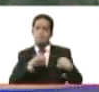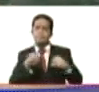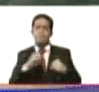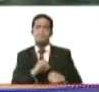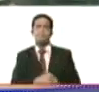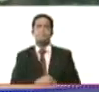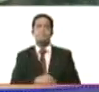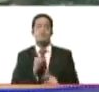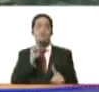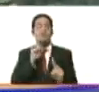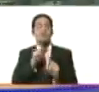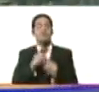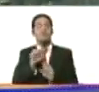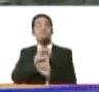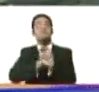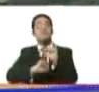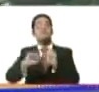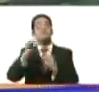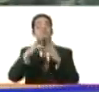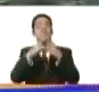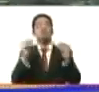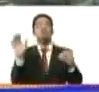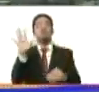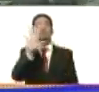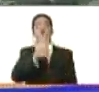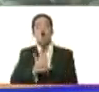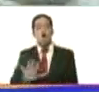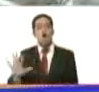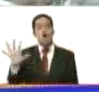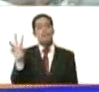para defender todas las ciudades del país.